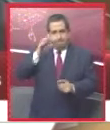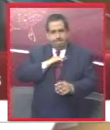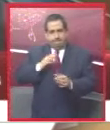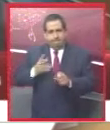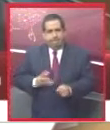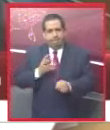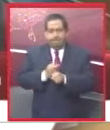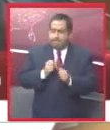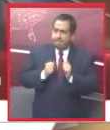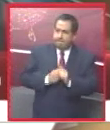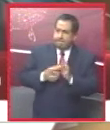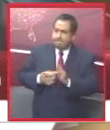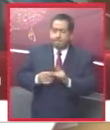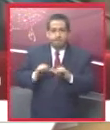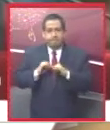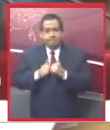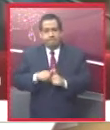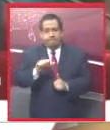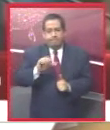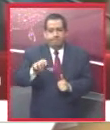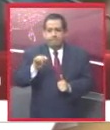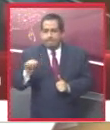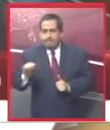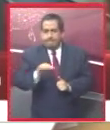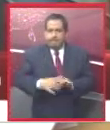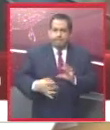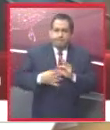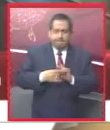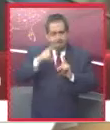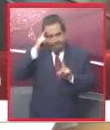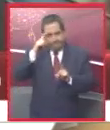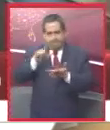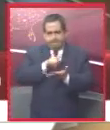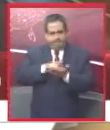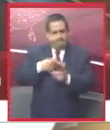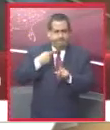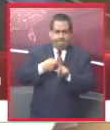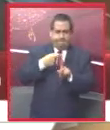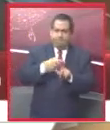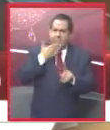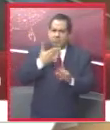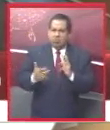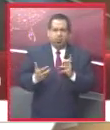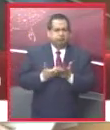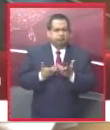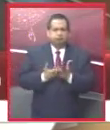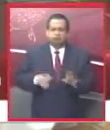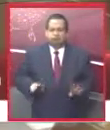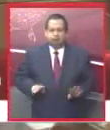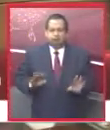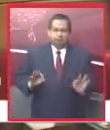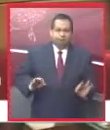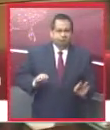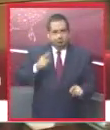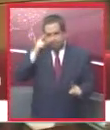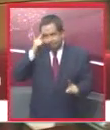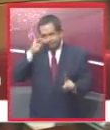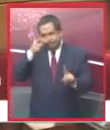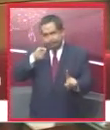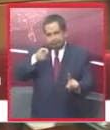de las organizaciones de la sociedad civil una legislación óptima que esté a la altura de las circunstancias, que tenga